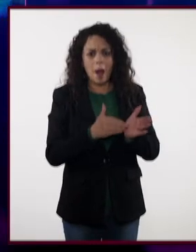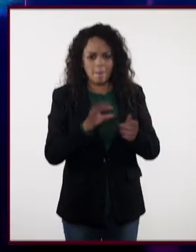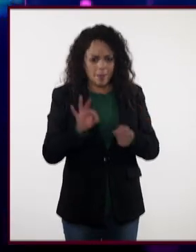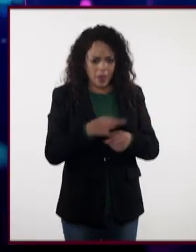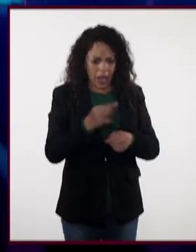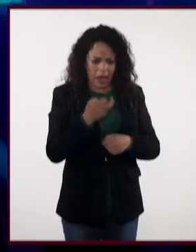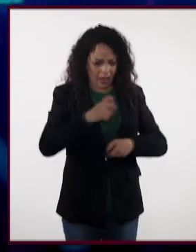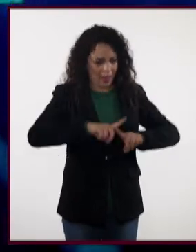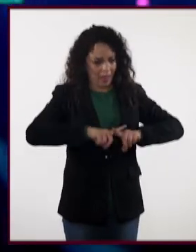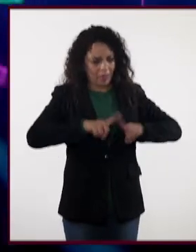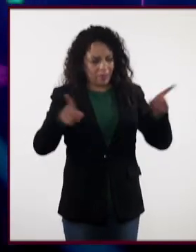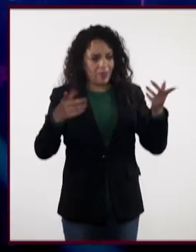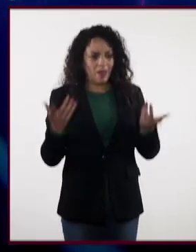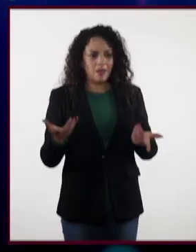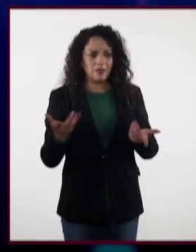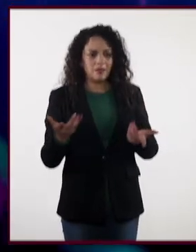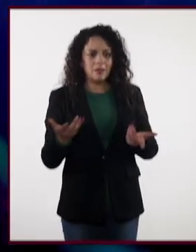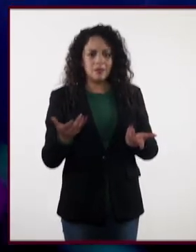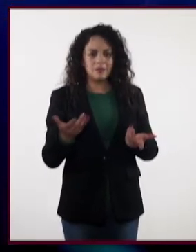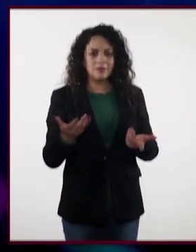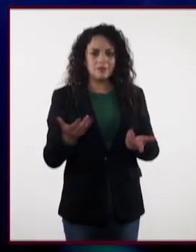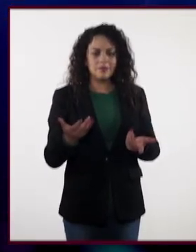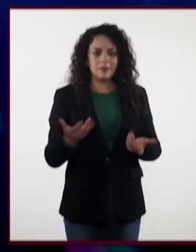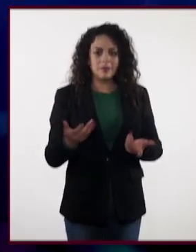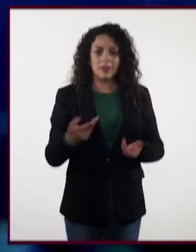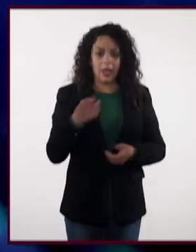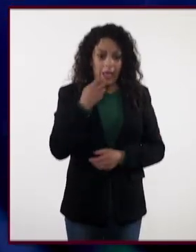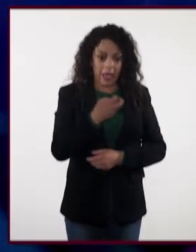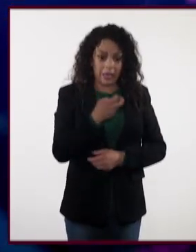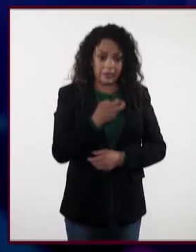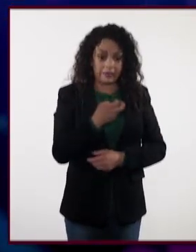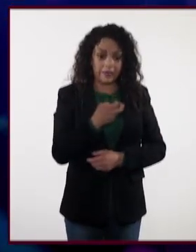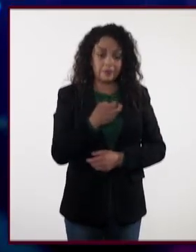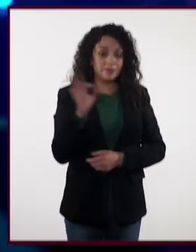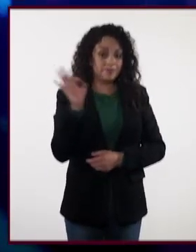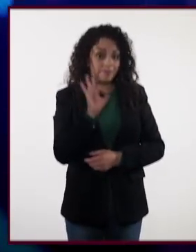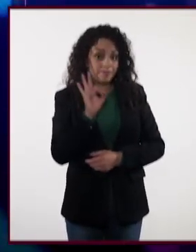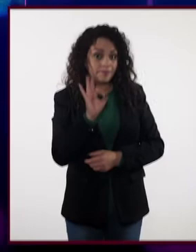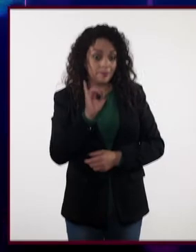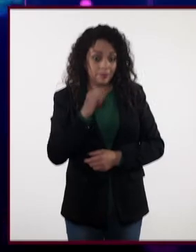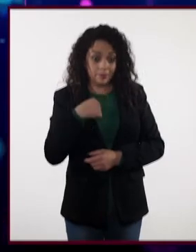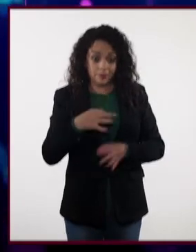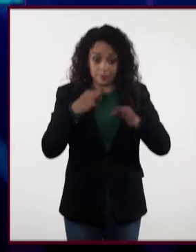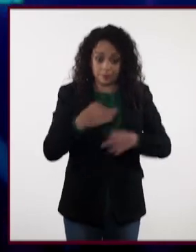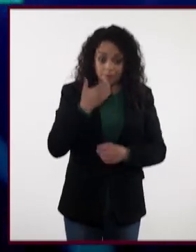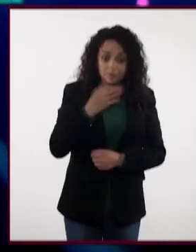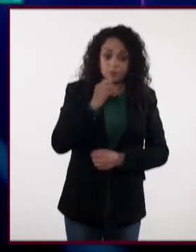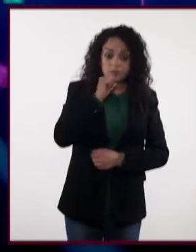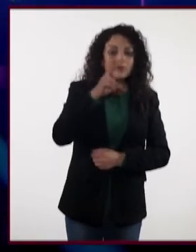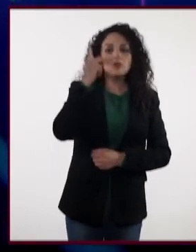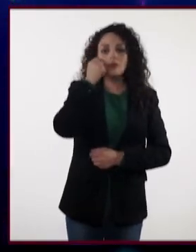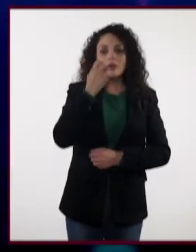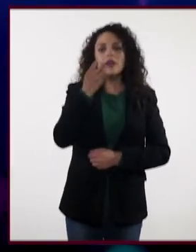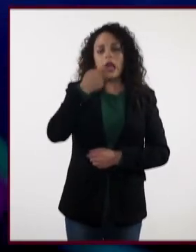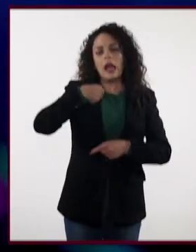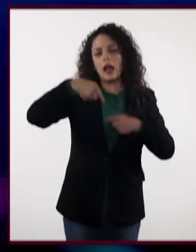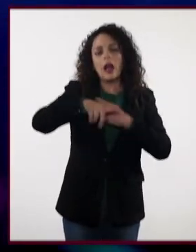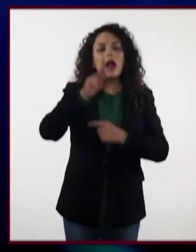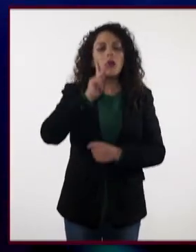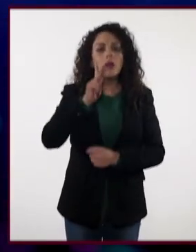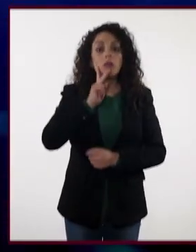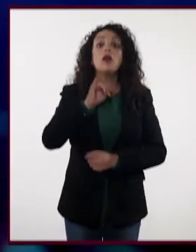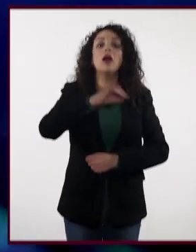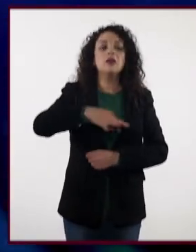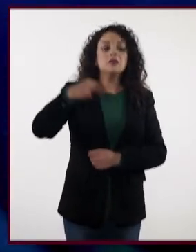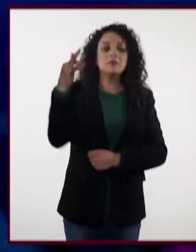darle la vuelta a eso que ya sabía que tal vez no era lo mío, pero también enfrentarlo, ¿no? Y eso me llevó a esta técnica. Bueno, yo